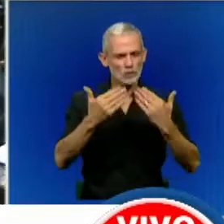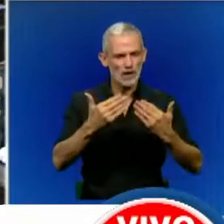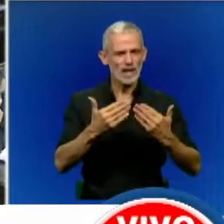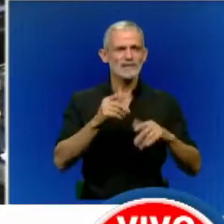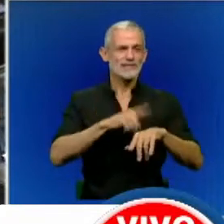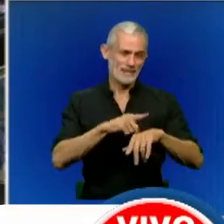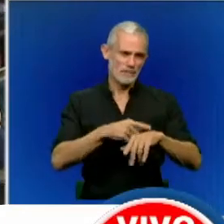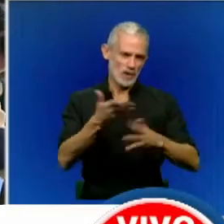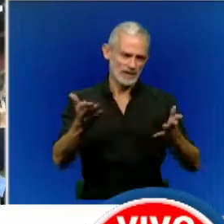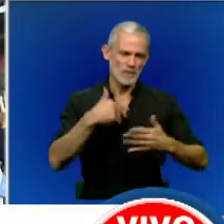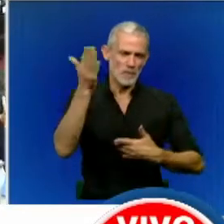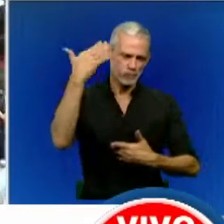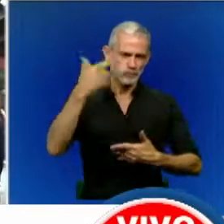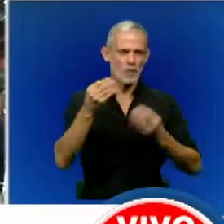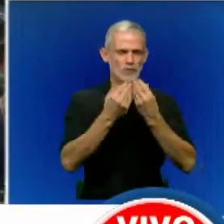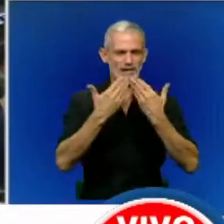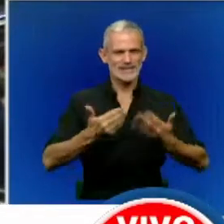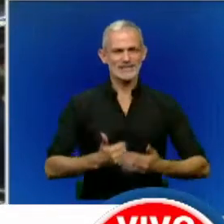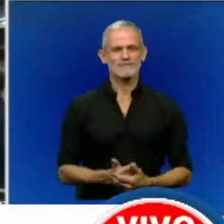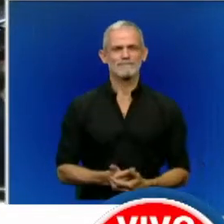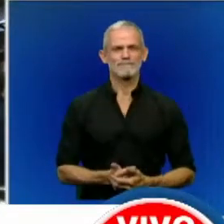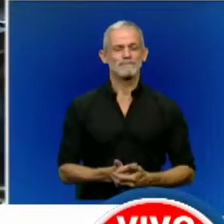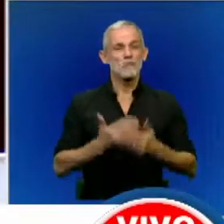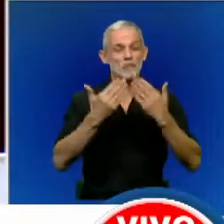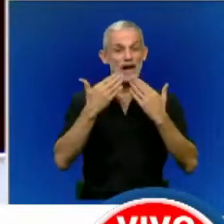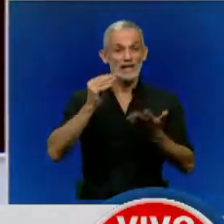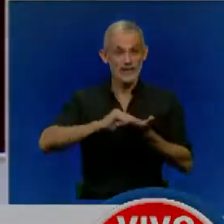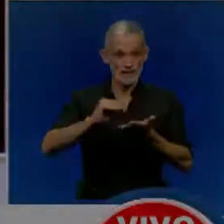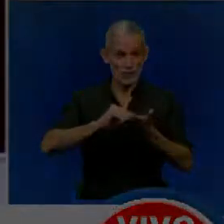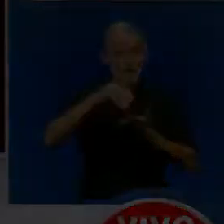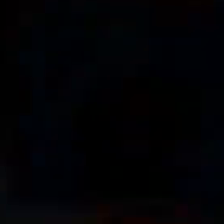el uso de la palabra. Muchas gracias. Gracias, diputado Mena.